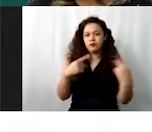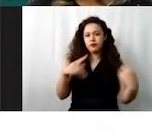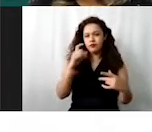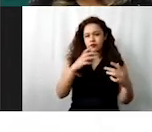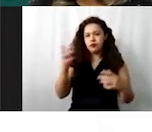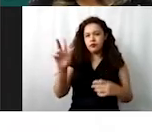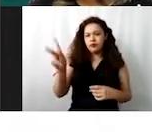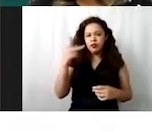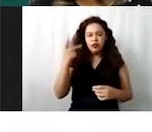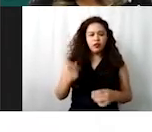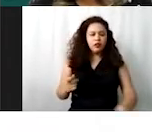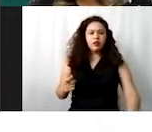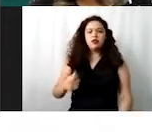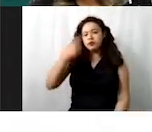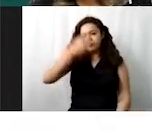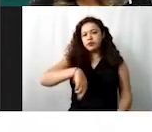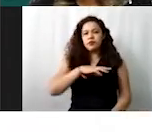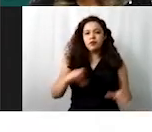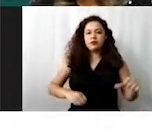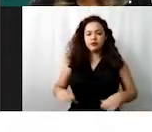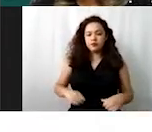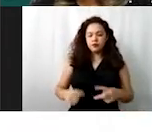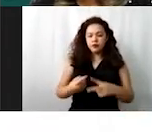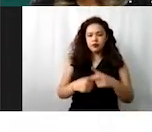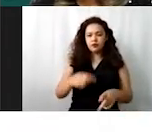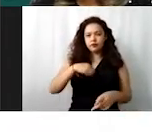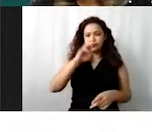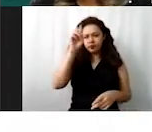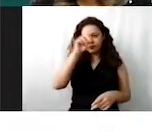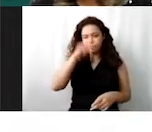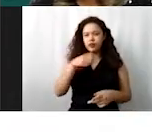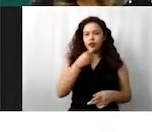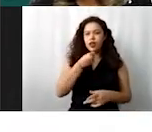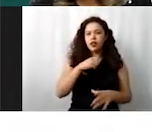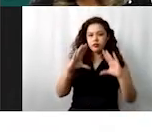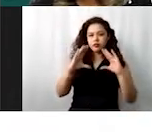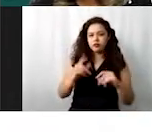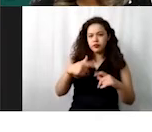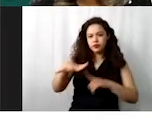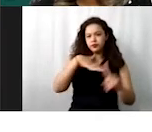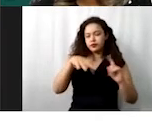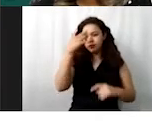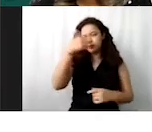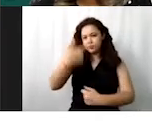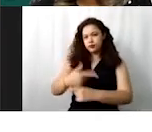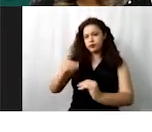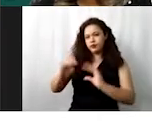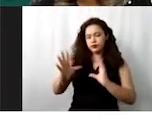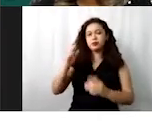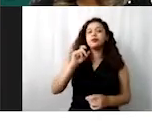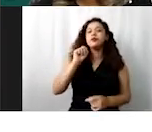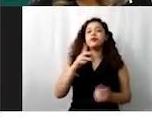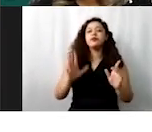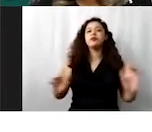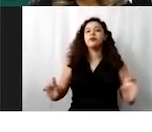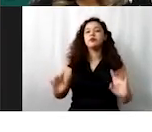les recordamos mantener sus micrófonos apagados y considerar su mente al encender sus cámaras. En caso de que tengan alguna